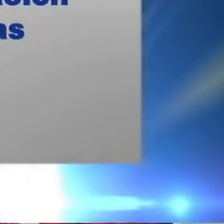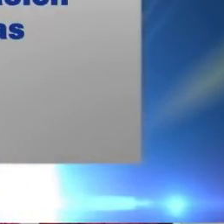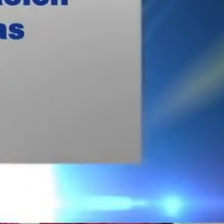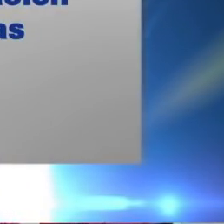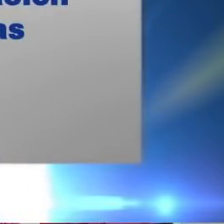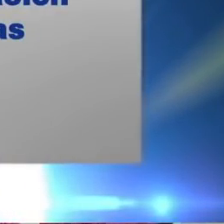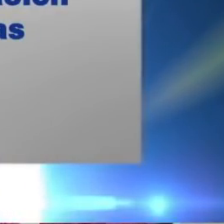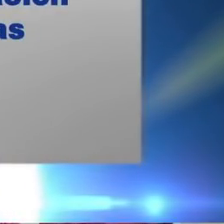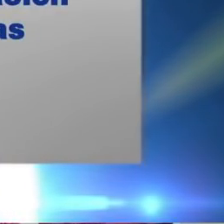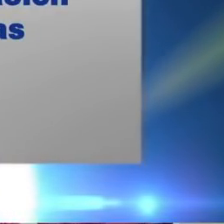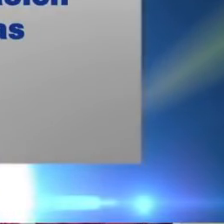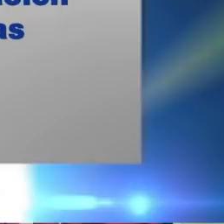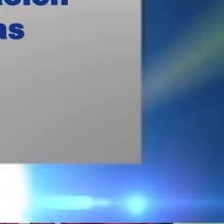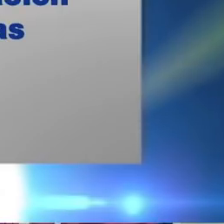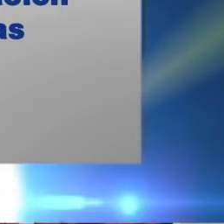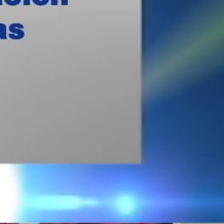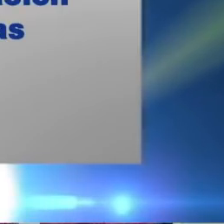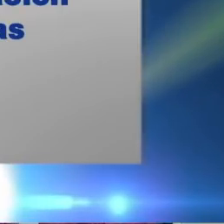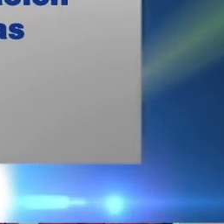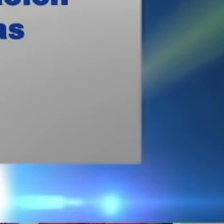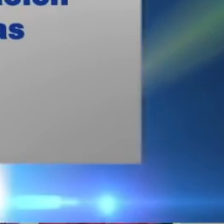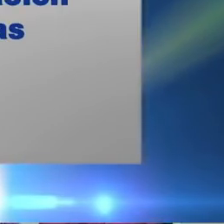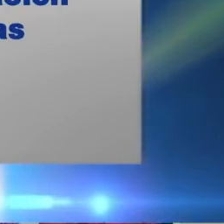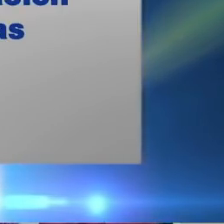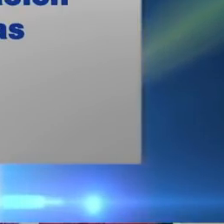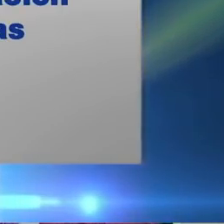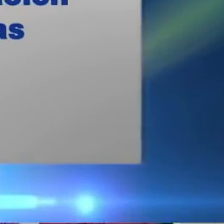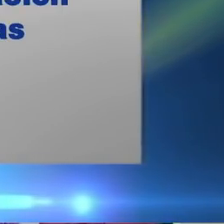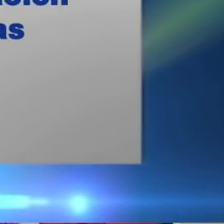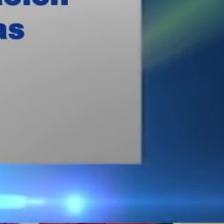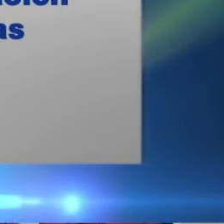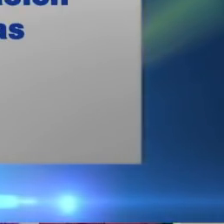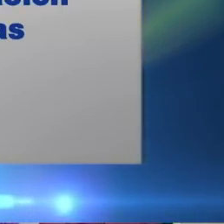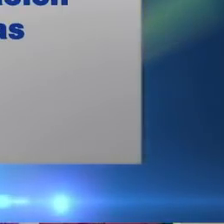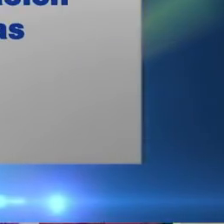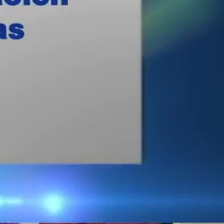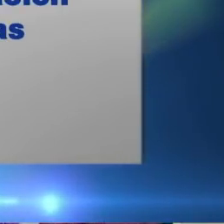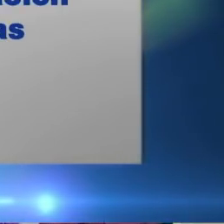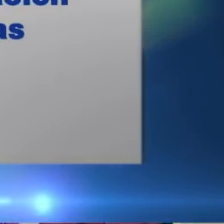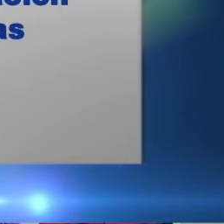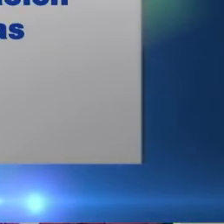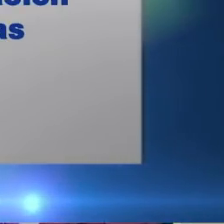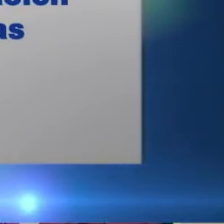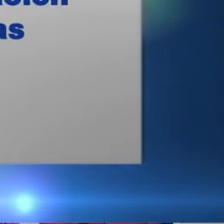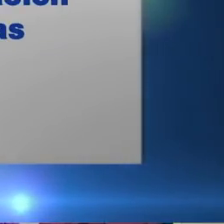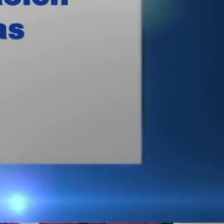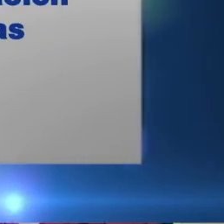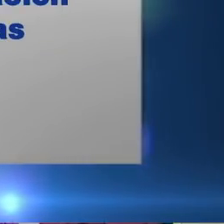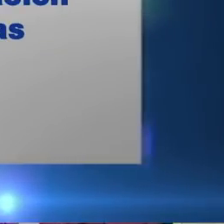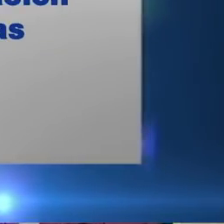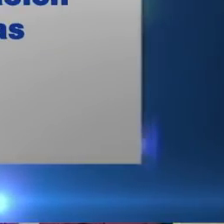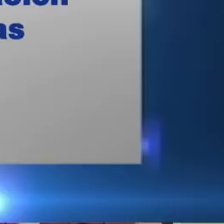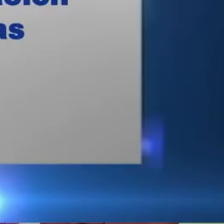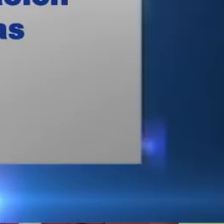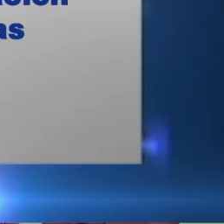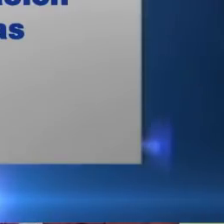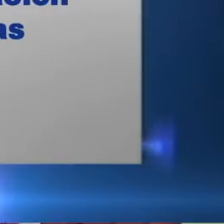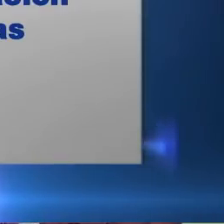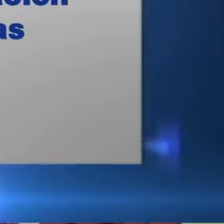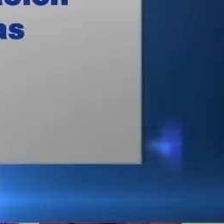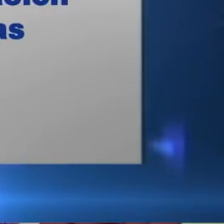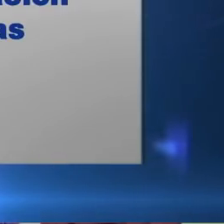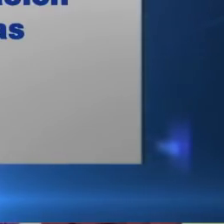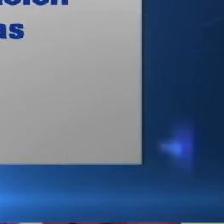una herencia. Papá falleció y ahora hay unas personas cobrando una plata que él quedó debiendo. Nosotros, los hijos,